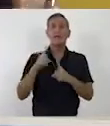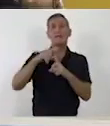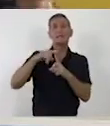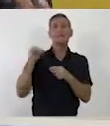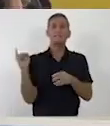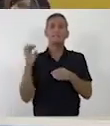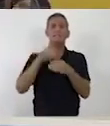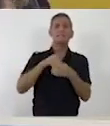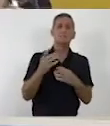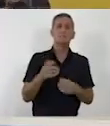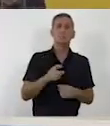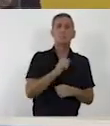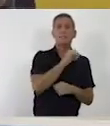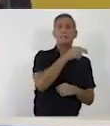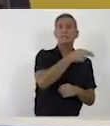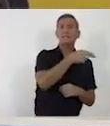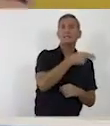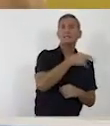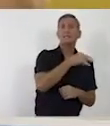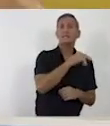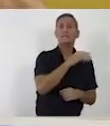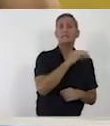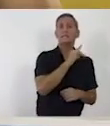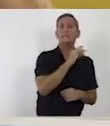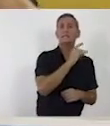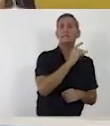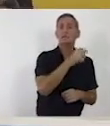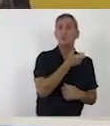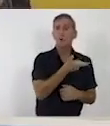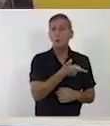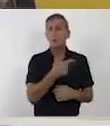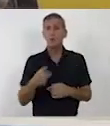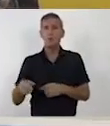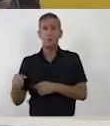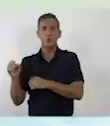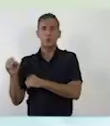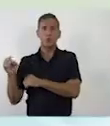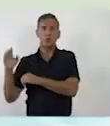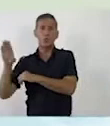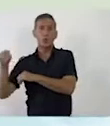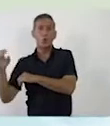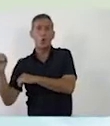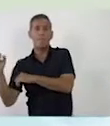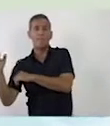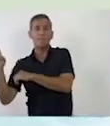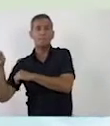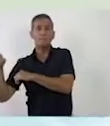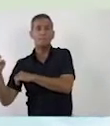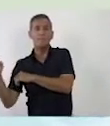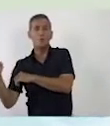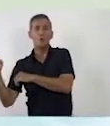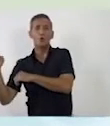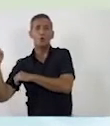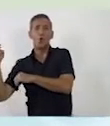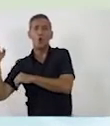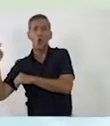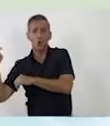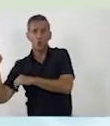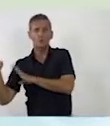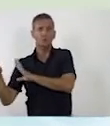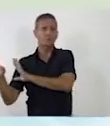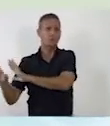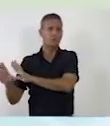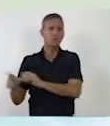integradora en los hidrocarburos y en los alcoholes monohidroxilados. Bien, también vamos a